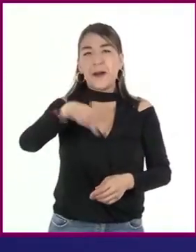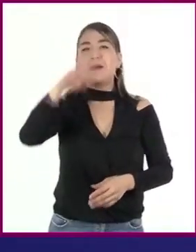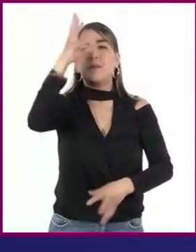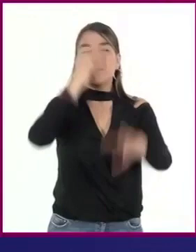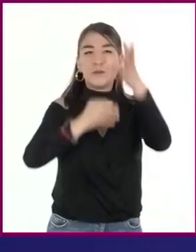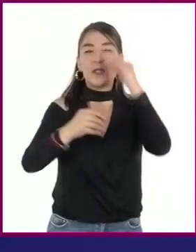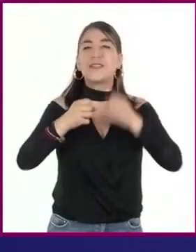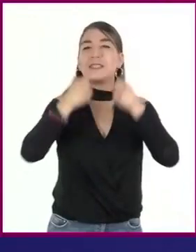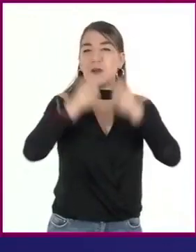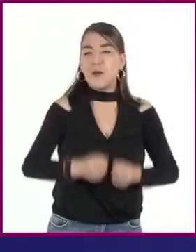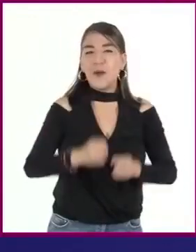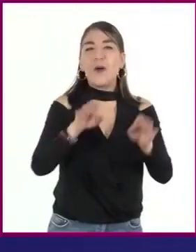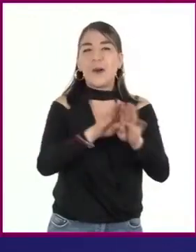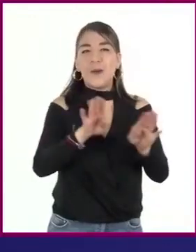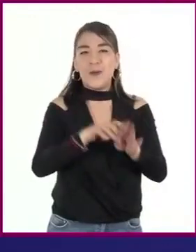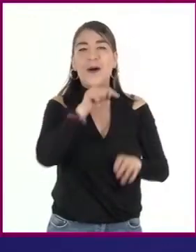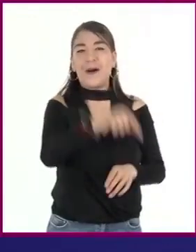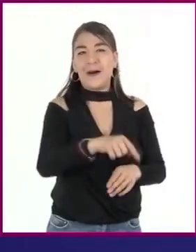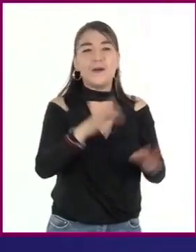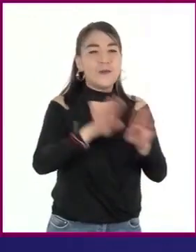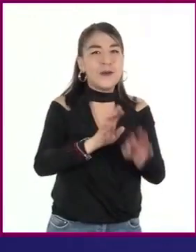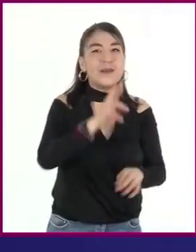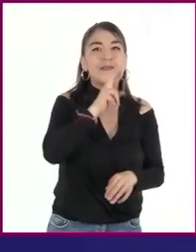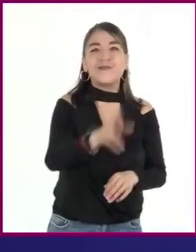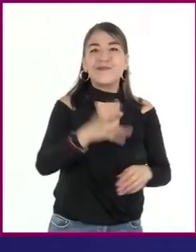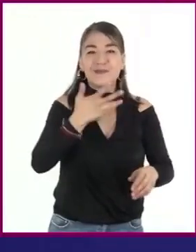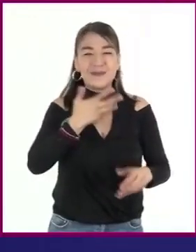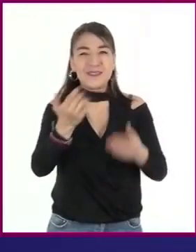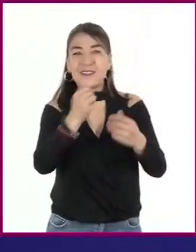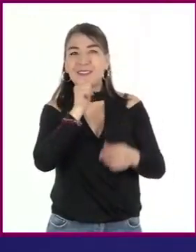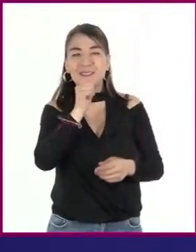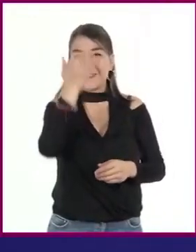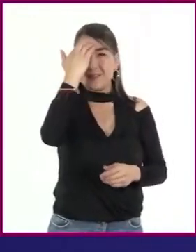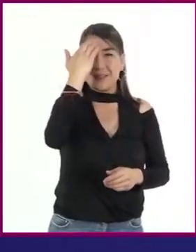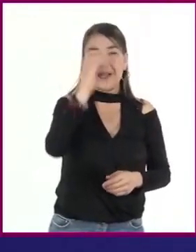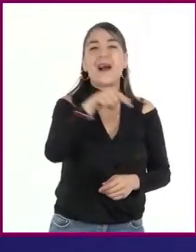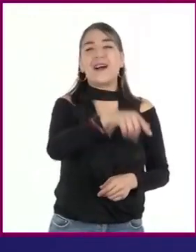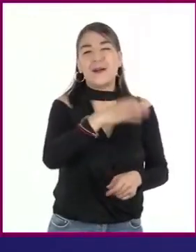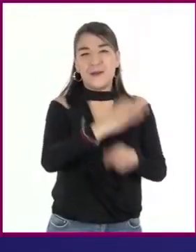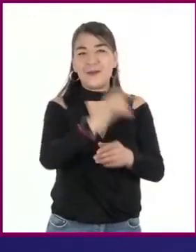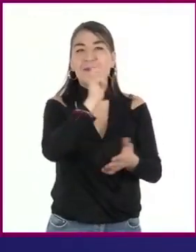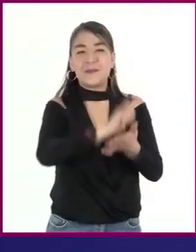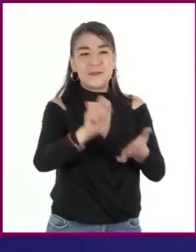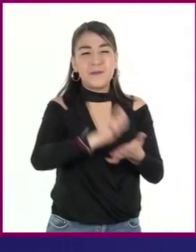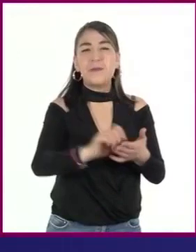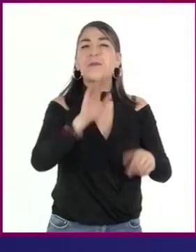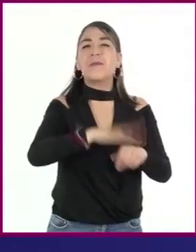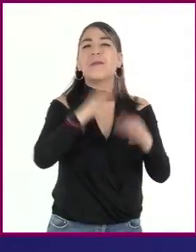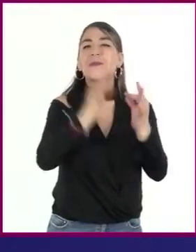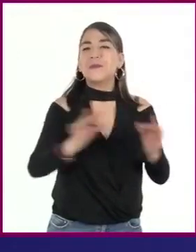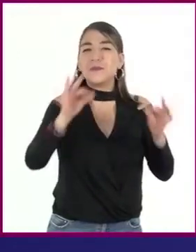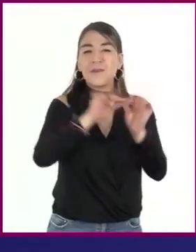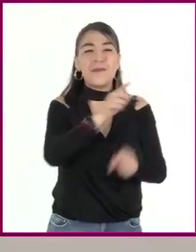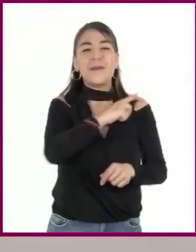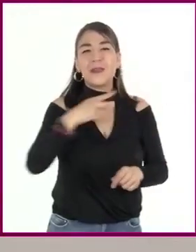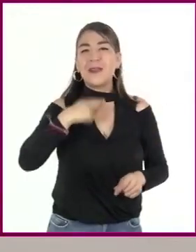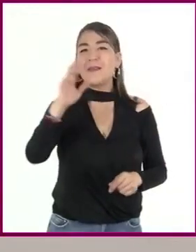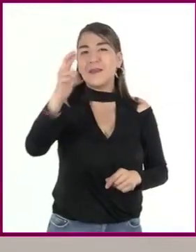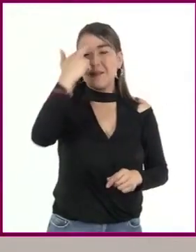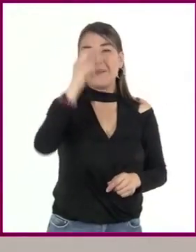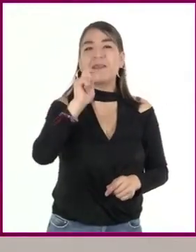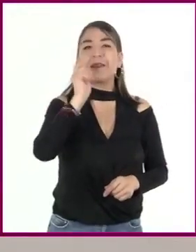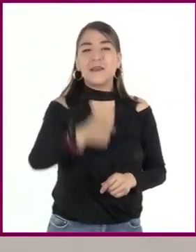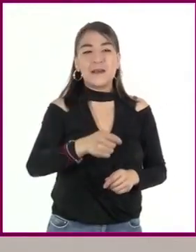darnos seguridad frente a situaciones que nos resultan desconocidas. Lo más importante que debes recordar es que los